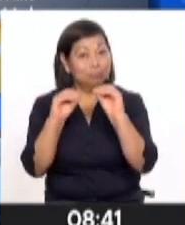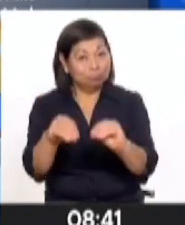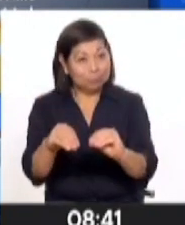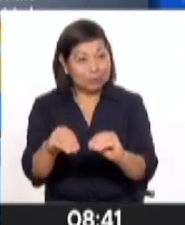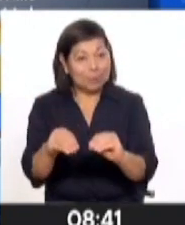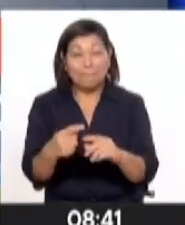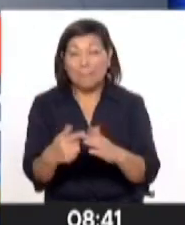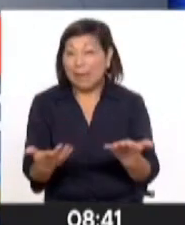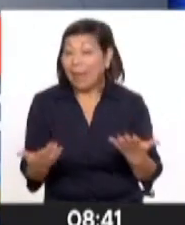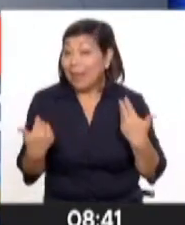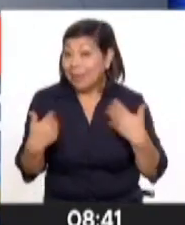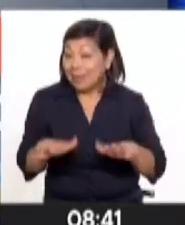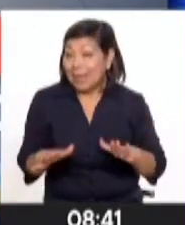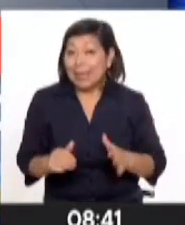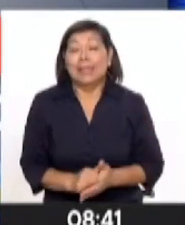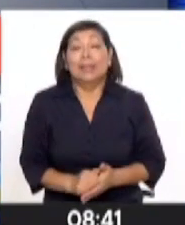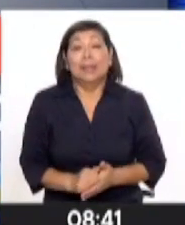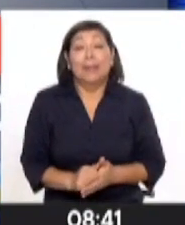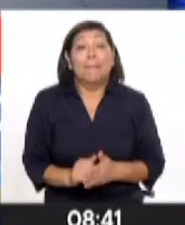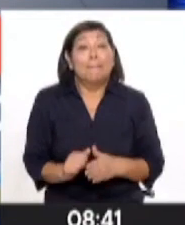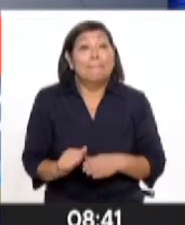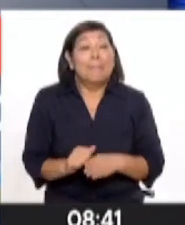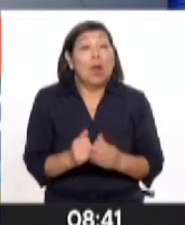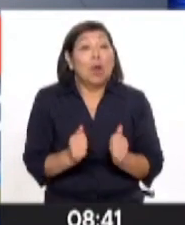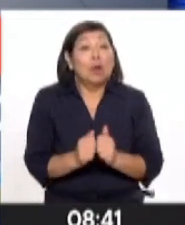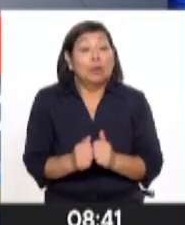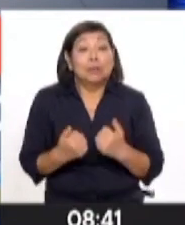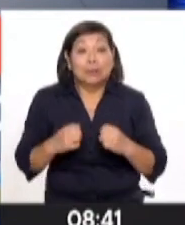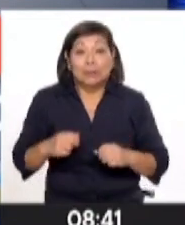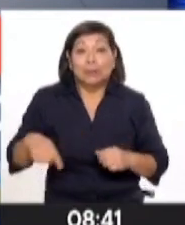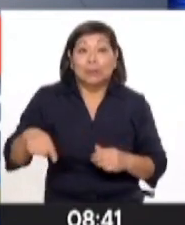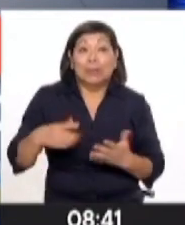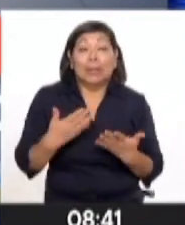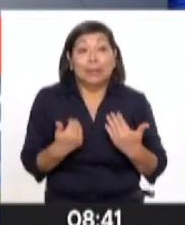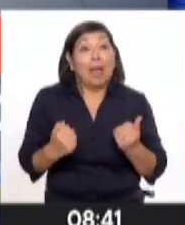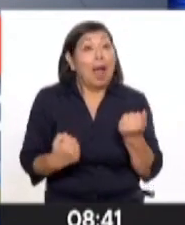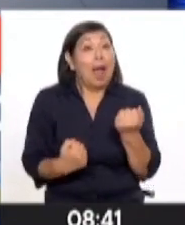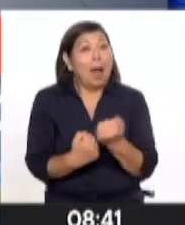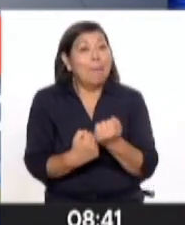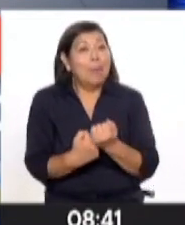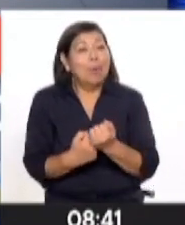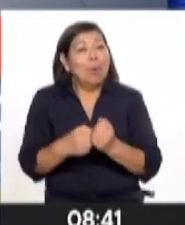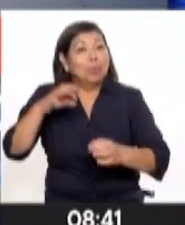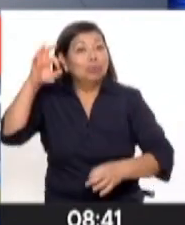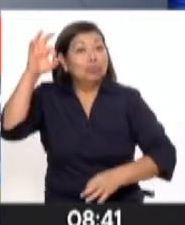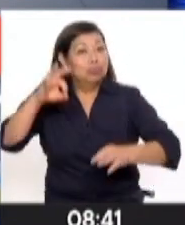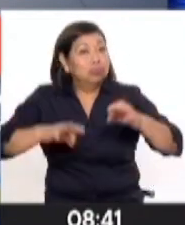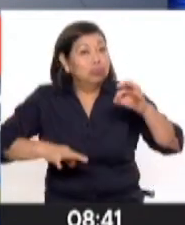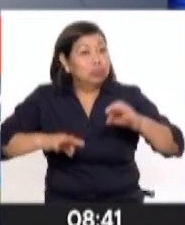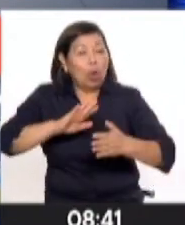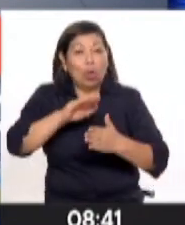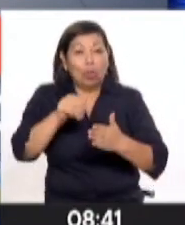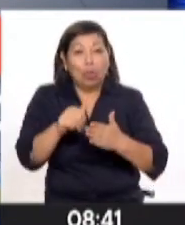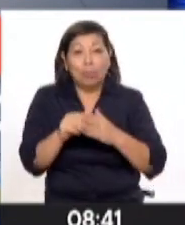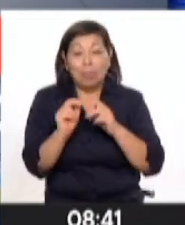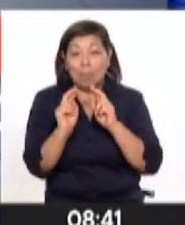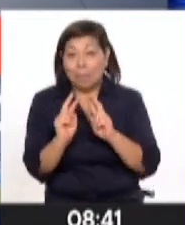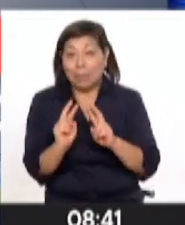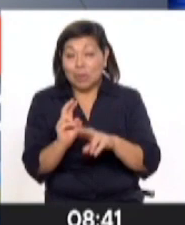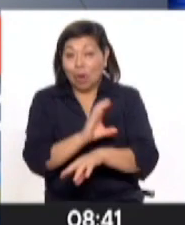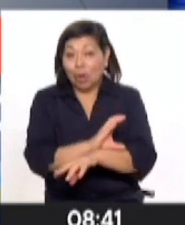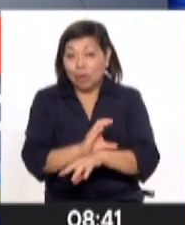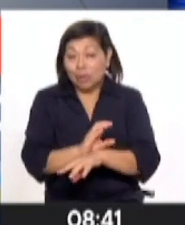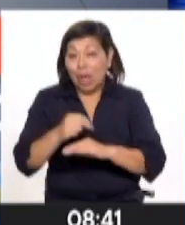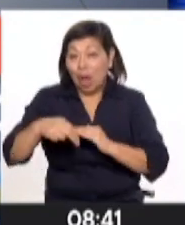Niño costero que ya está prácticamente con nosotros, que ha estado apoyando las precipitaciones o las lluvias que todos hemos visto en la costa